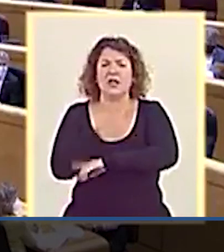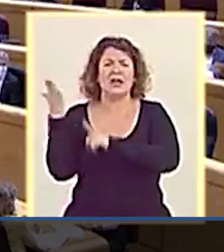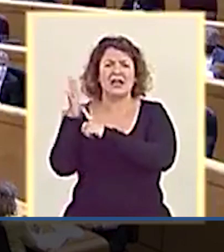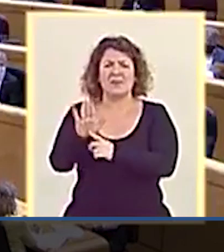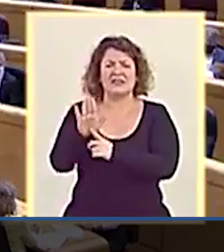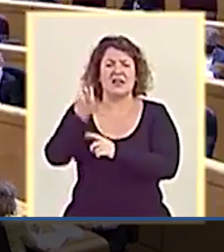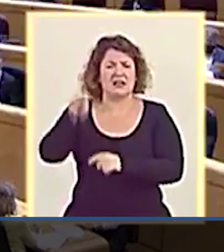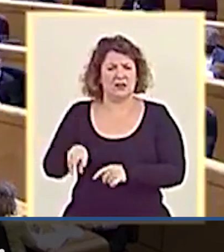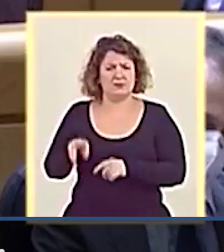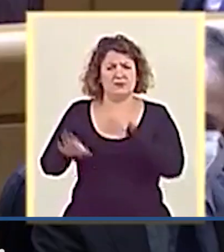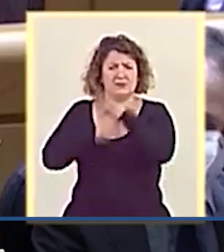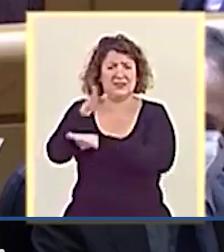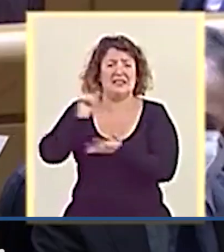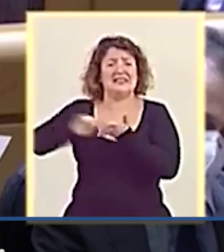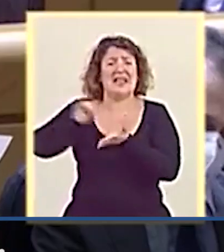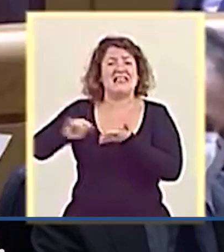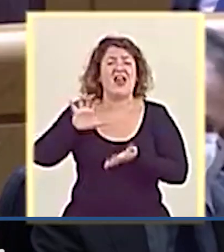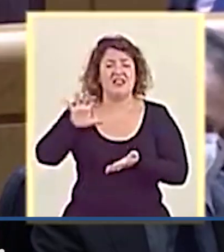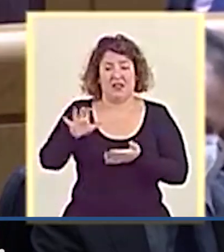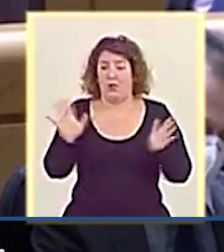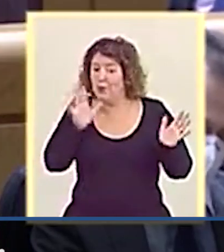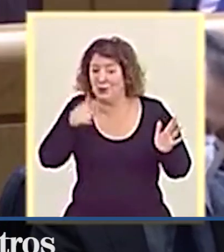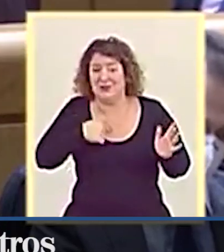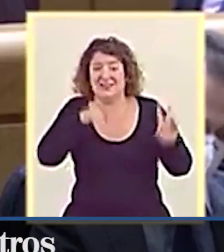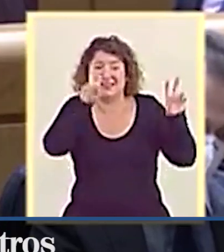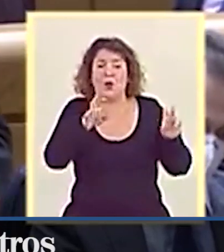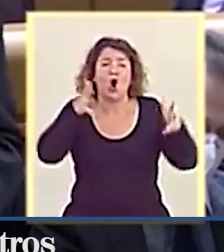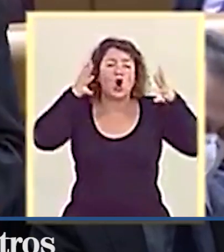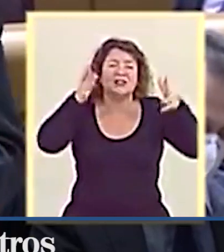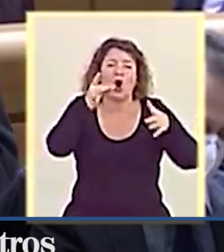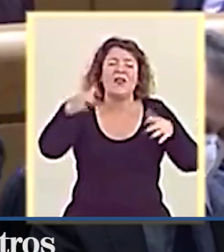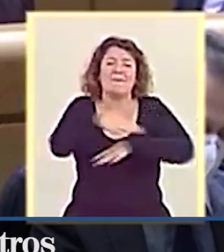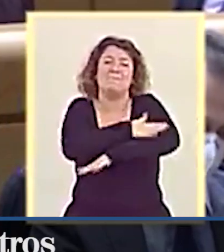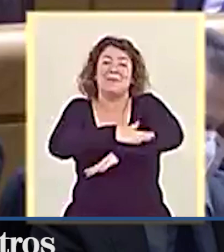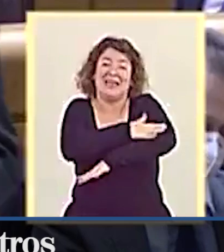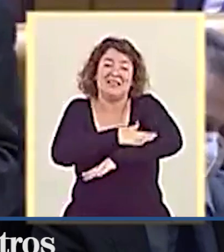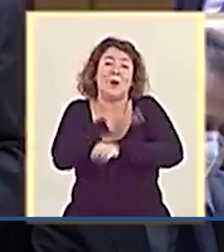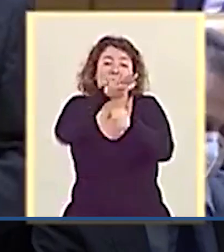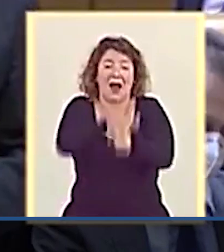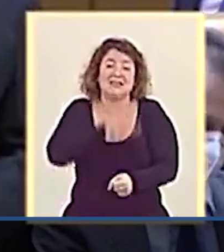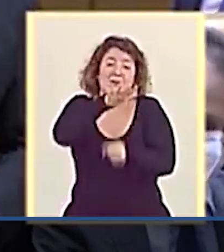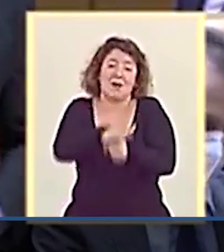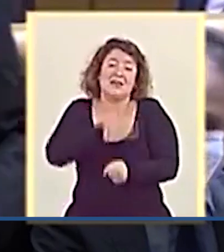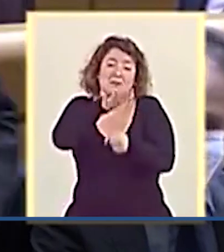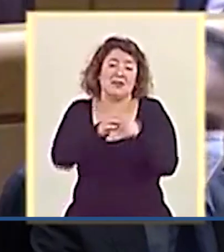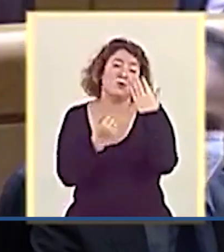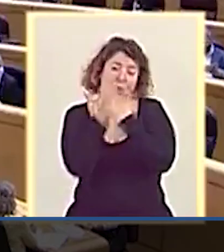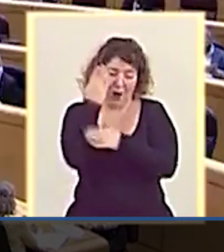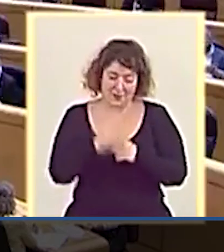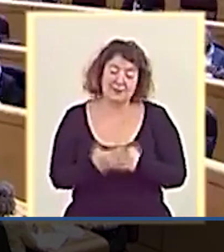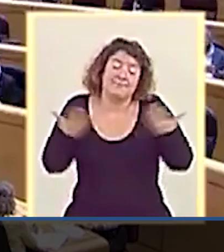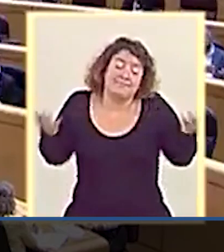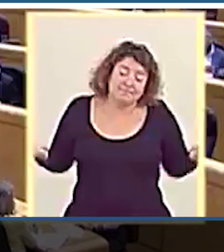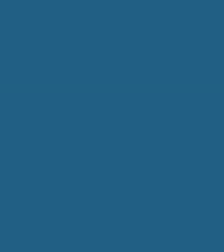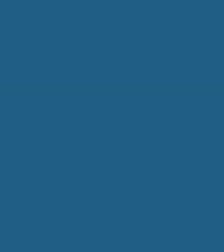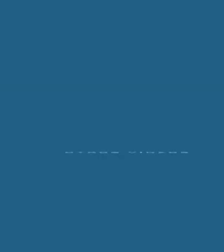representado por la Secretaría de Estado, porque yo estaba en una cosa que se llama Consejo de Ministros, que se reúne cada martes por la mañana. En